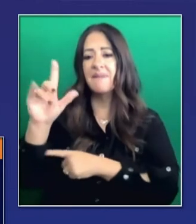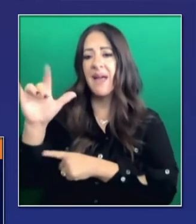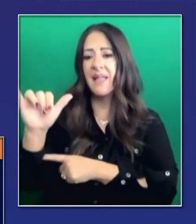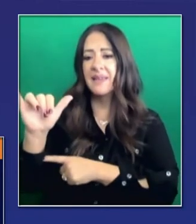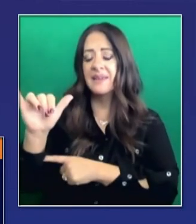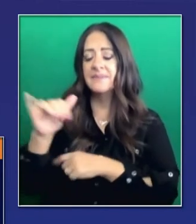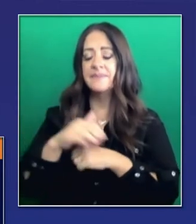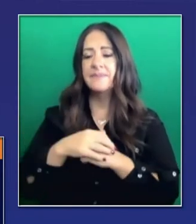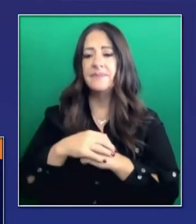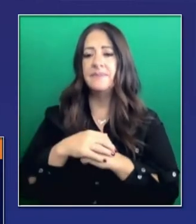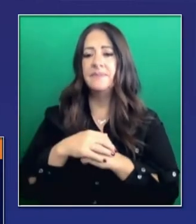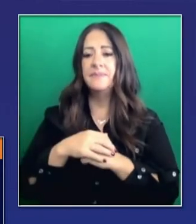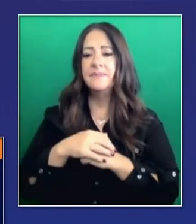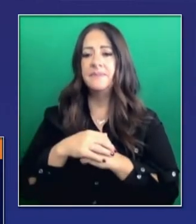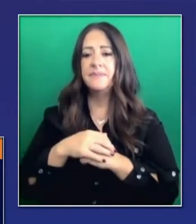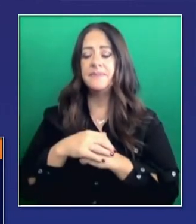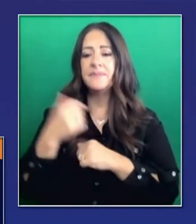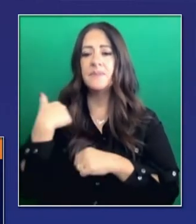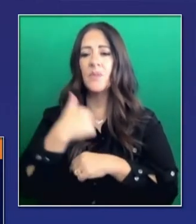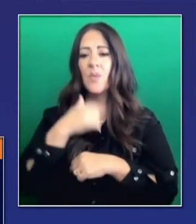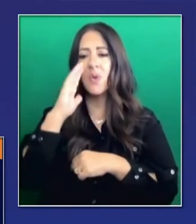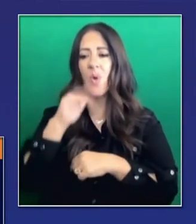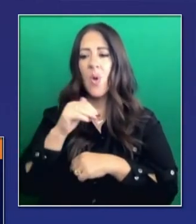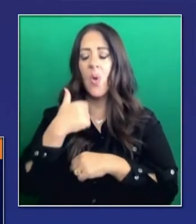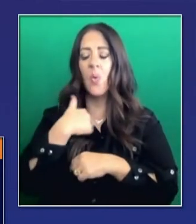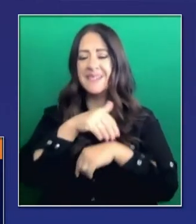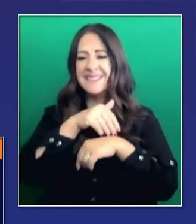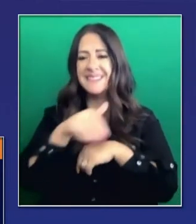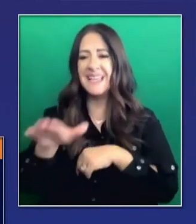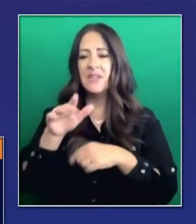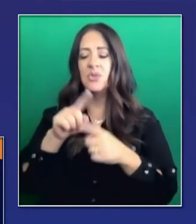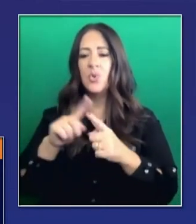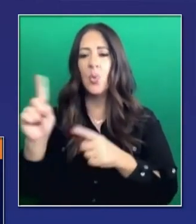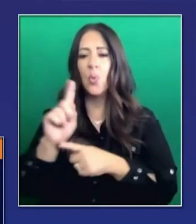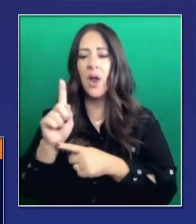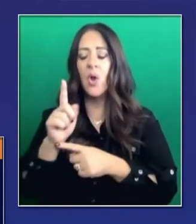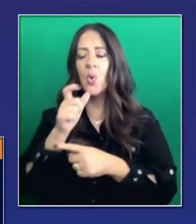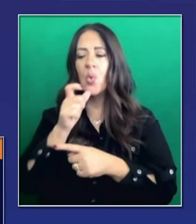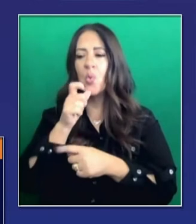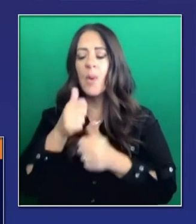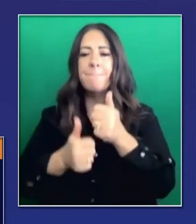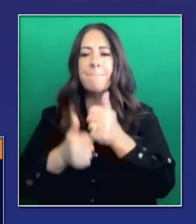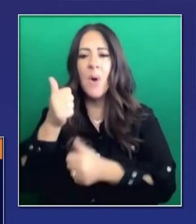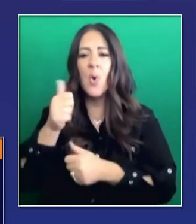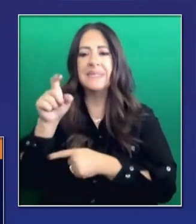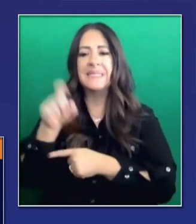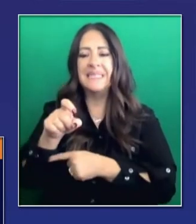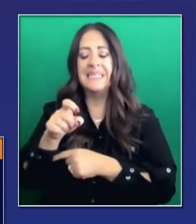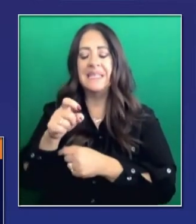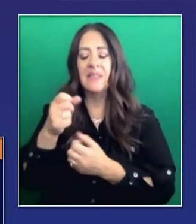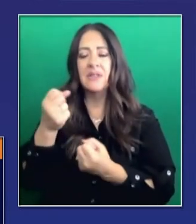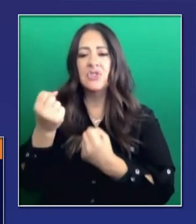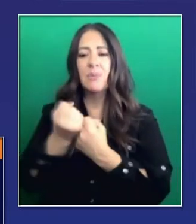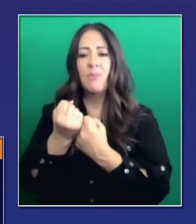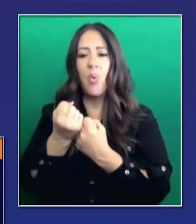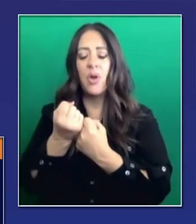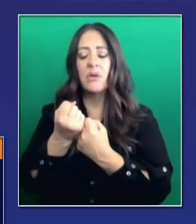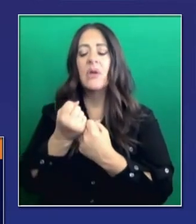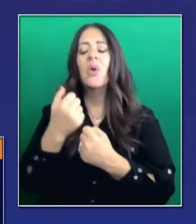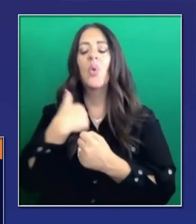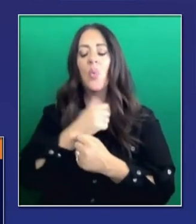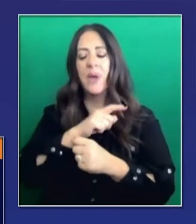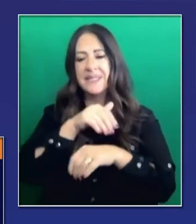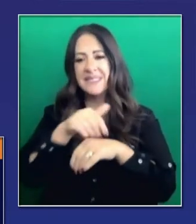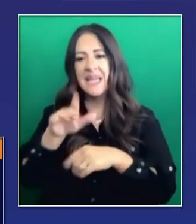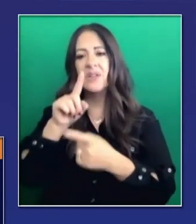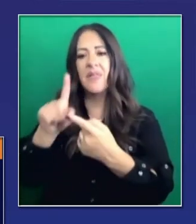personal, es uno de los lugares más necesitados, uno de los lugares mayormente definidos